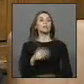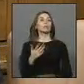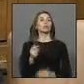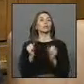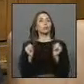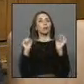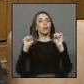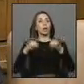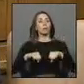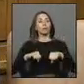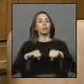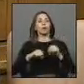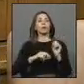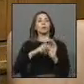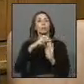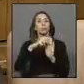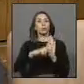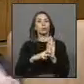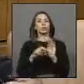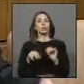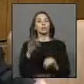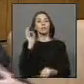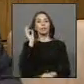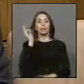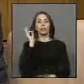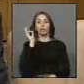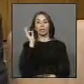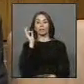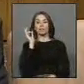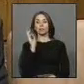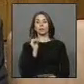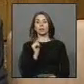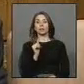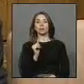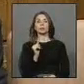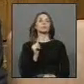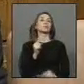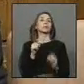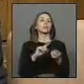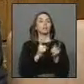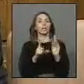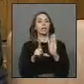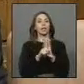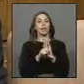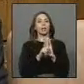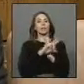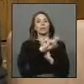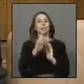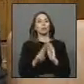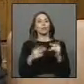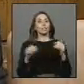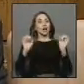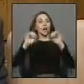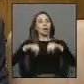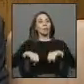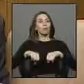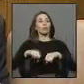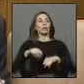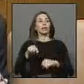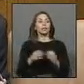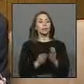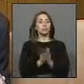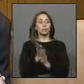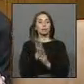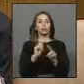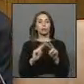aprobar el proyecto en esta sesión y despacharlo para que sea ley de la República. Y al inicio de la